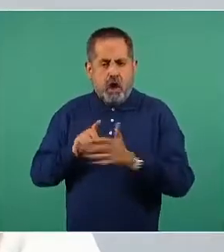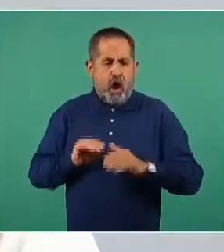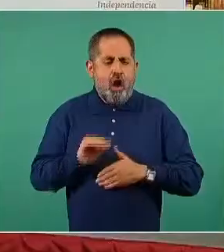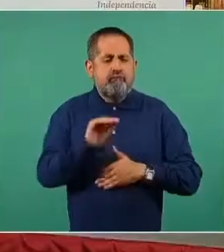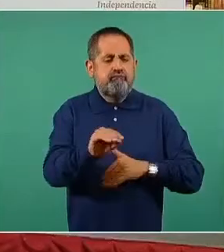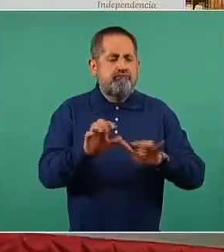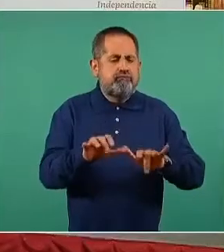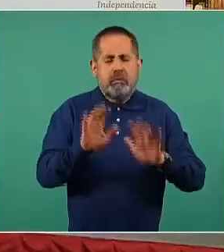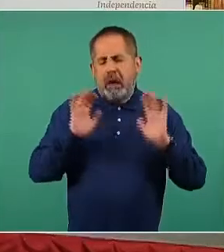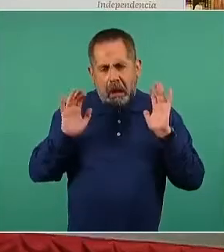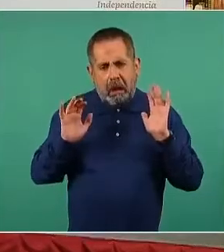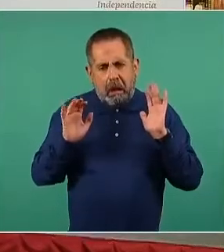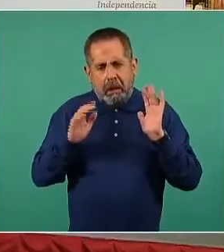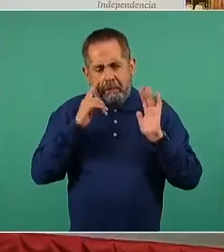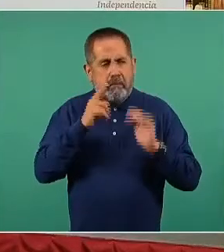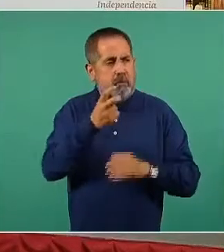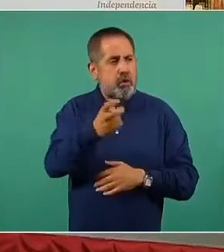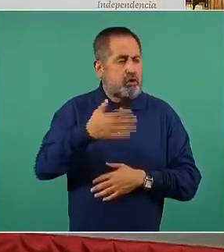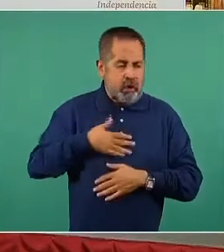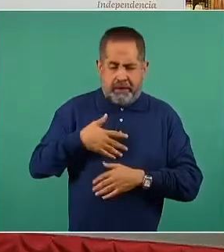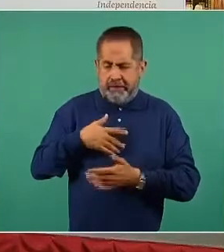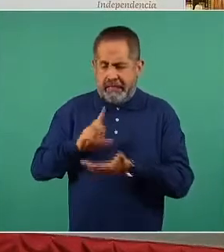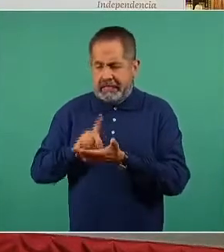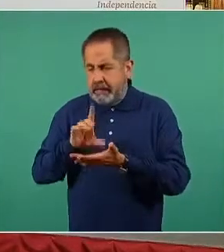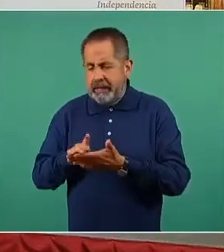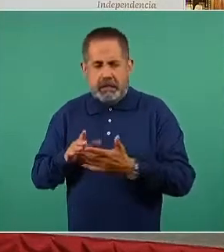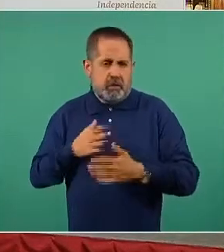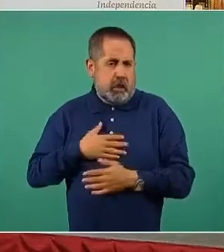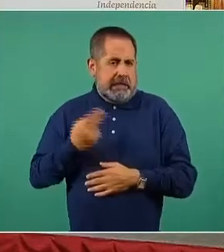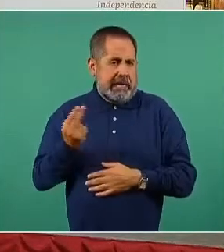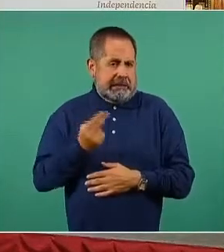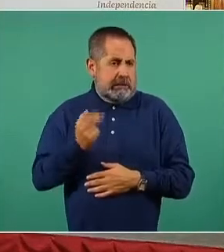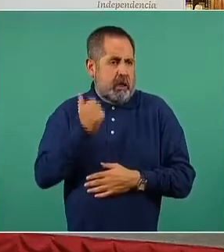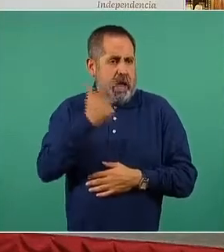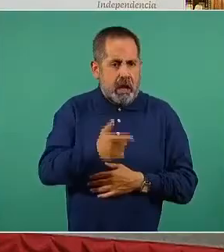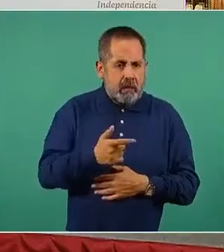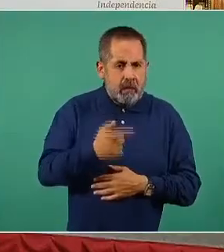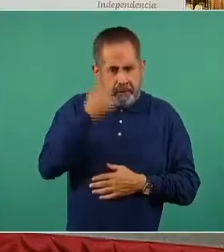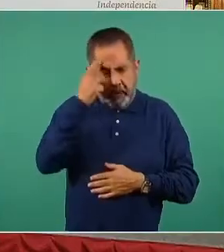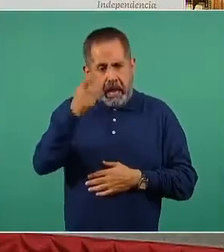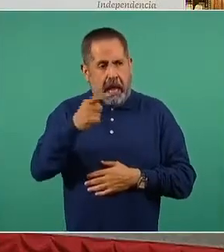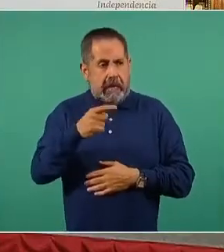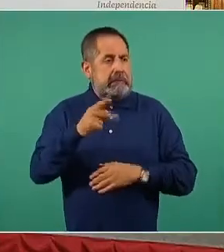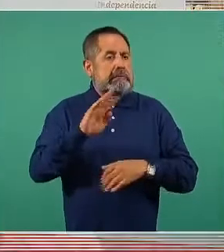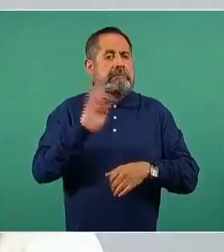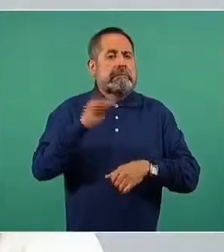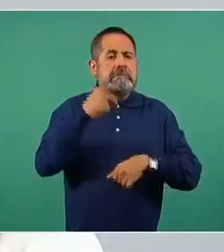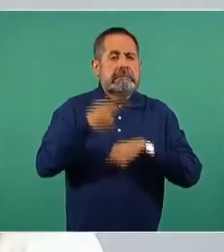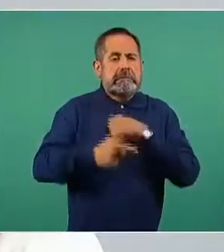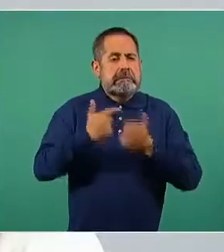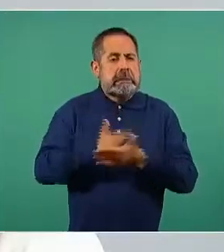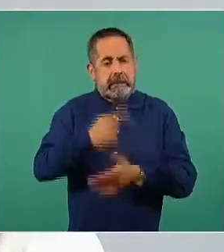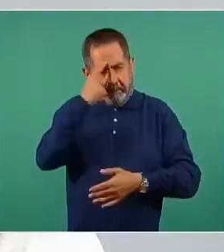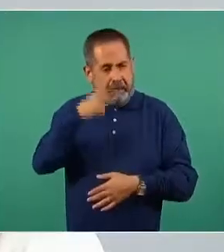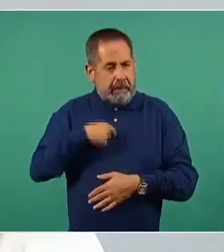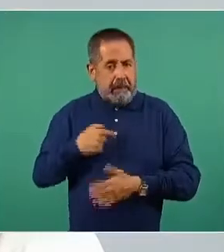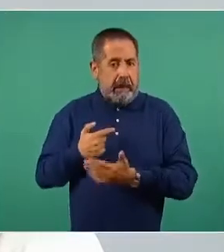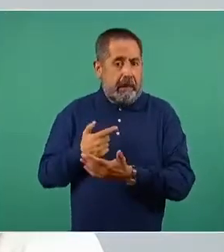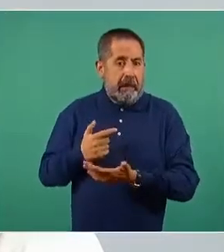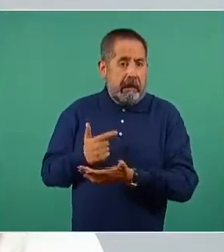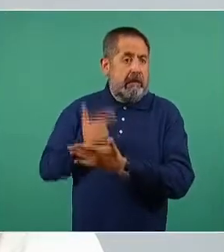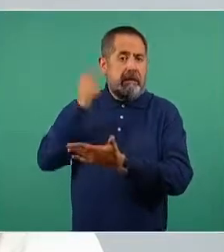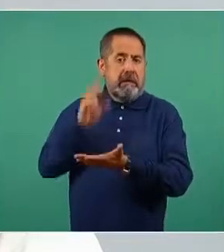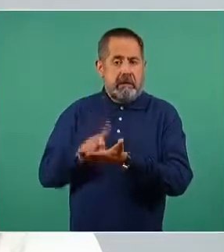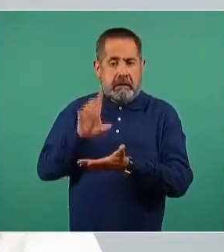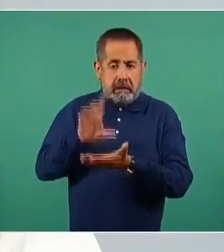o la limitación que le impide o que requiere o que le incrementa su riesgo de